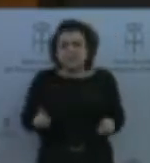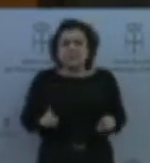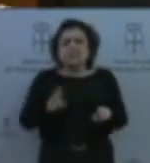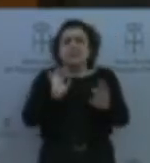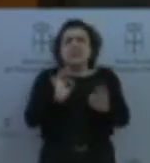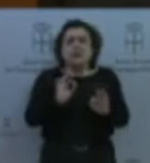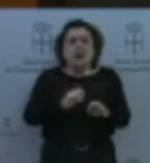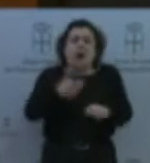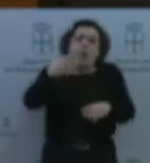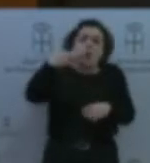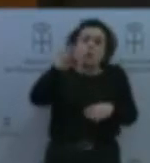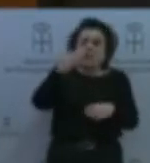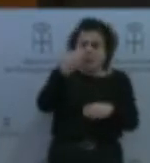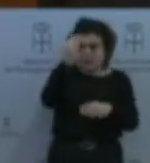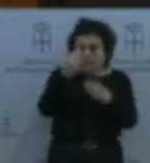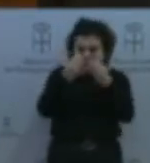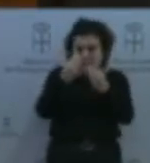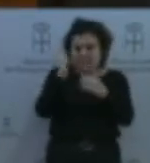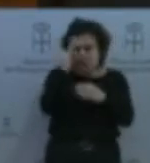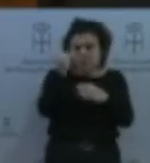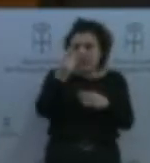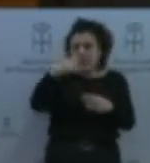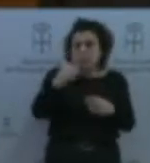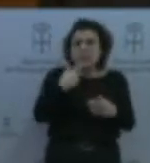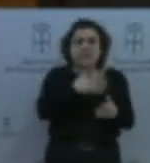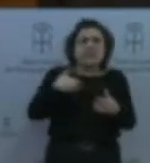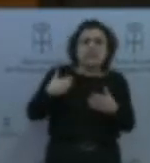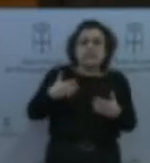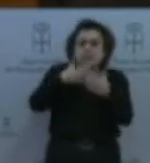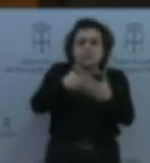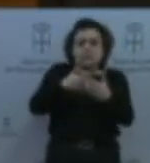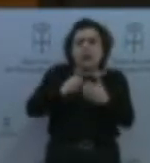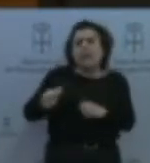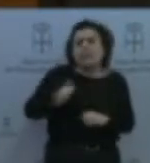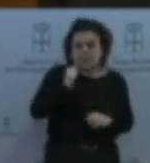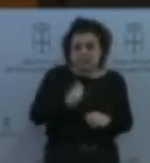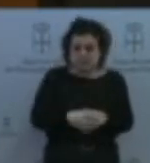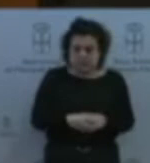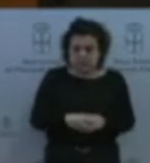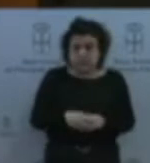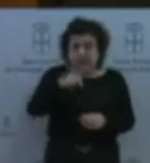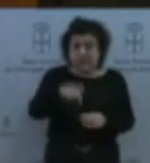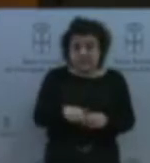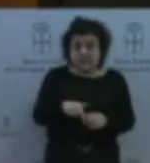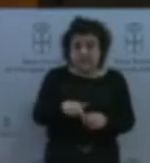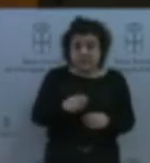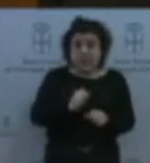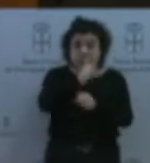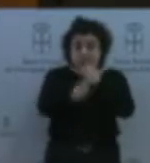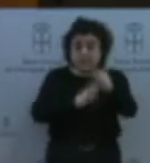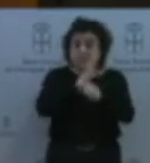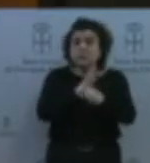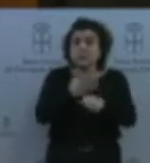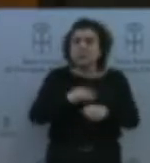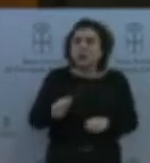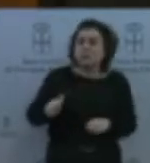de la griesca y la intolerancia. En esta legislatura tenemos la oportunidad de avanzar. Esta legislatura va